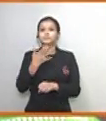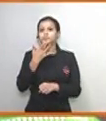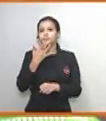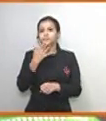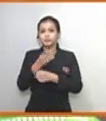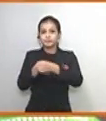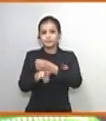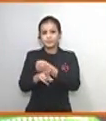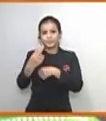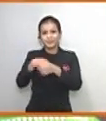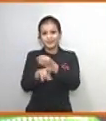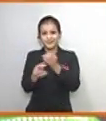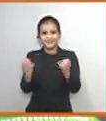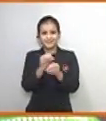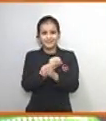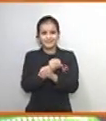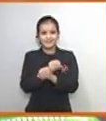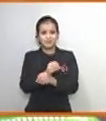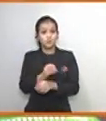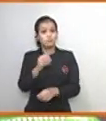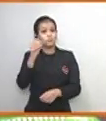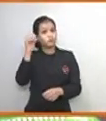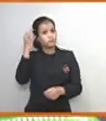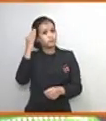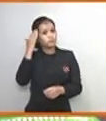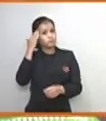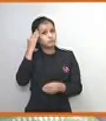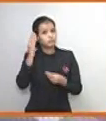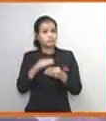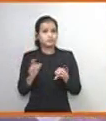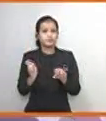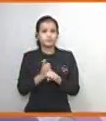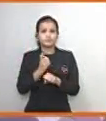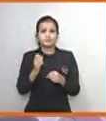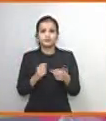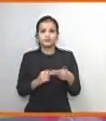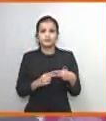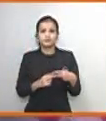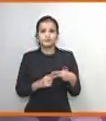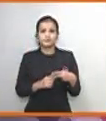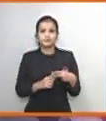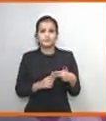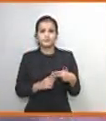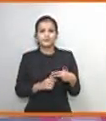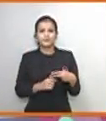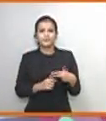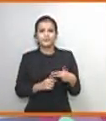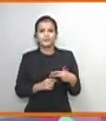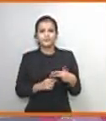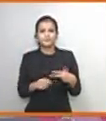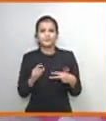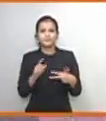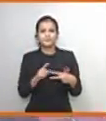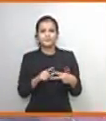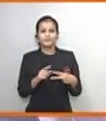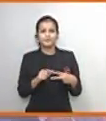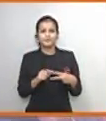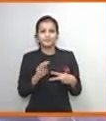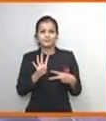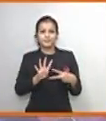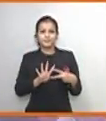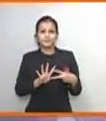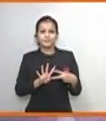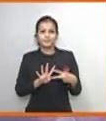y premiados mix. Atentos y acompáñame con el primer número ganador, primer dígito, suerte. Y este es el